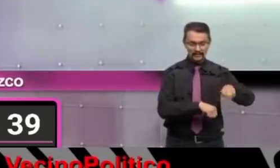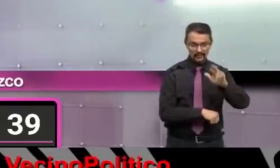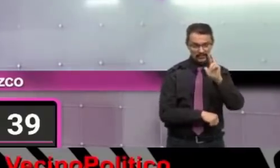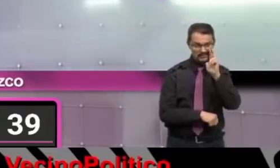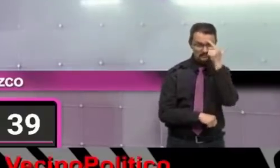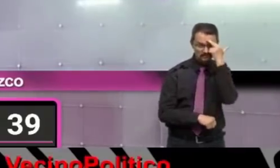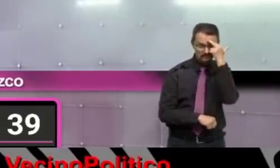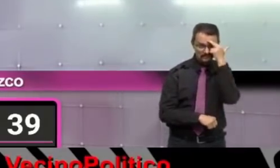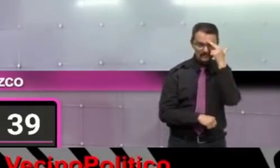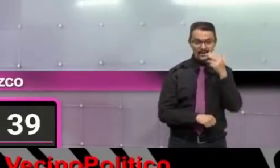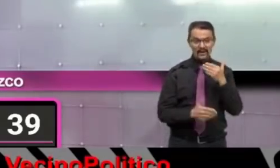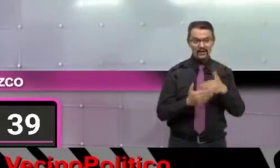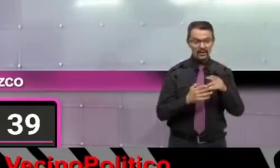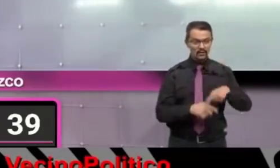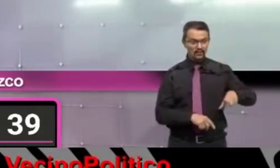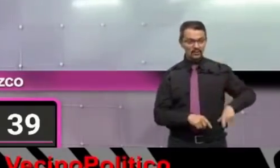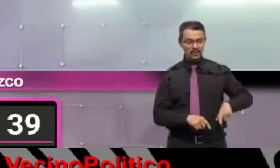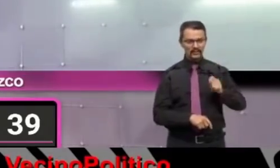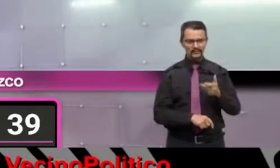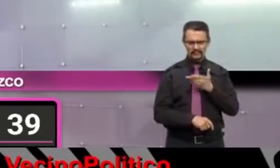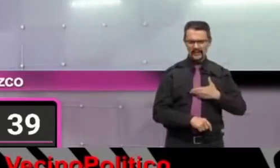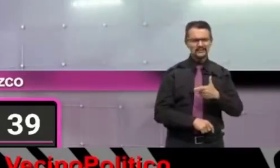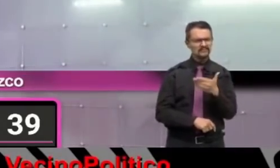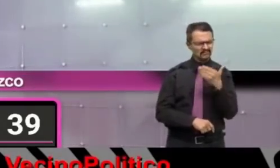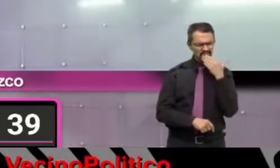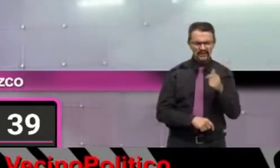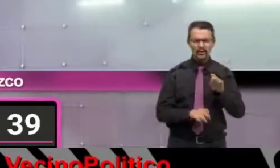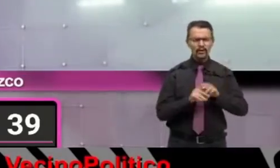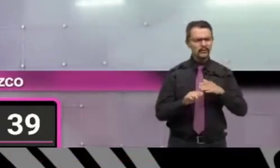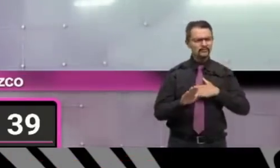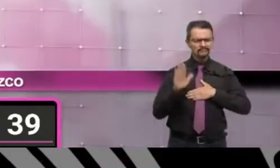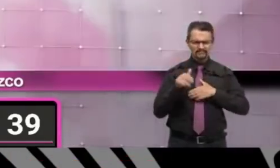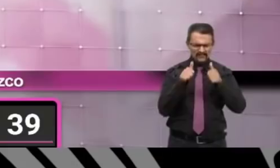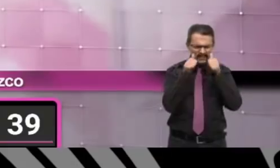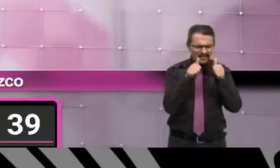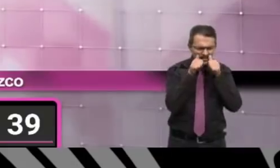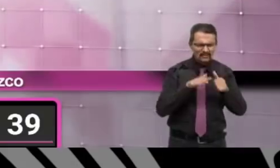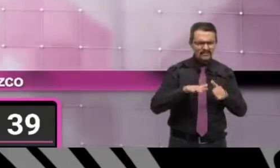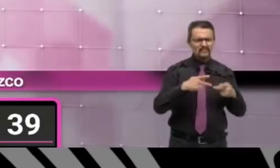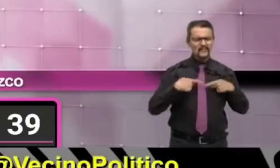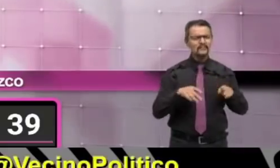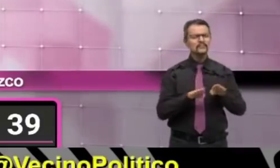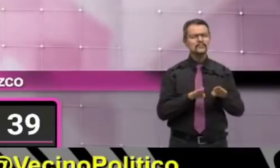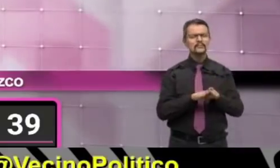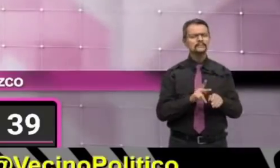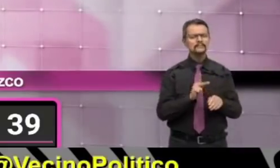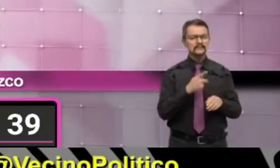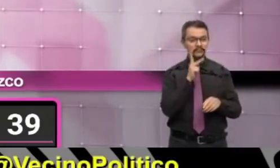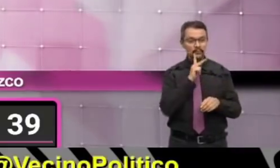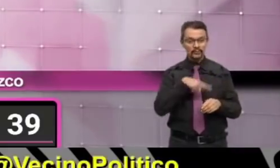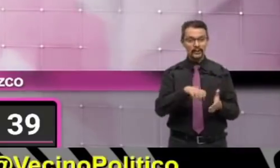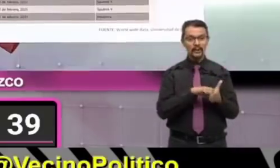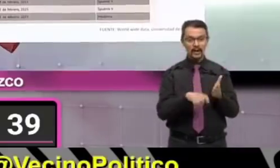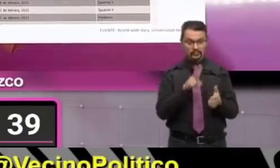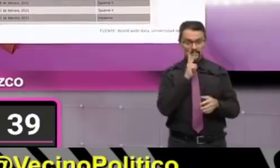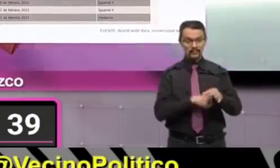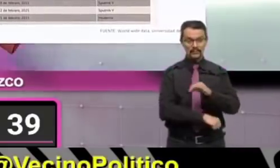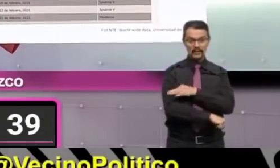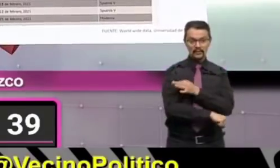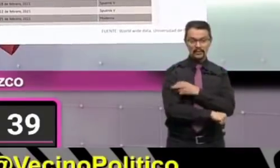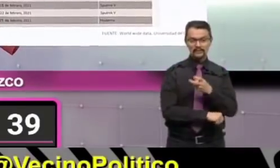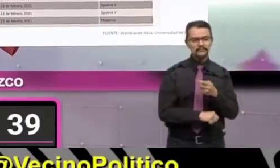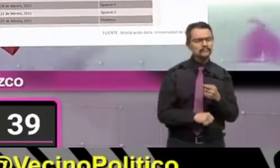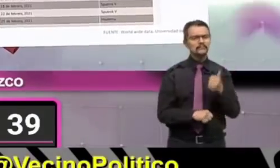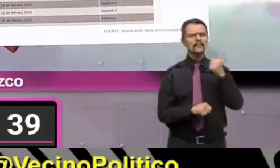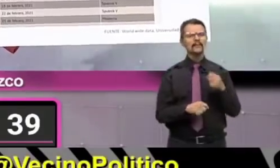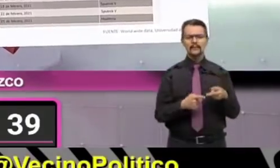muestra de que este gobierno está comprometido con las y los mexicanos son las vacunas. Fue de los primeros países que empezaron a vacunar y